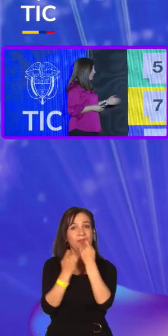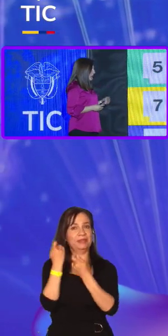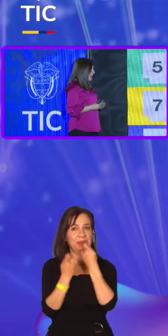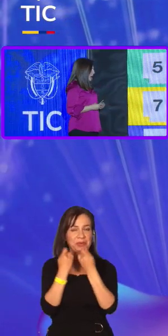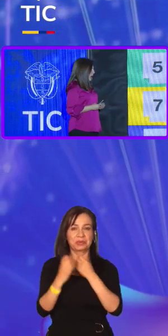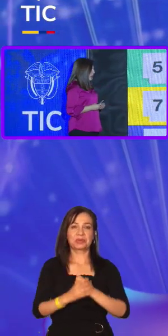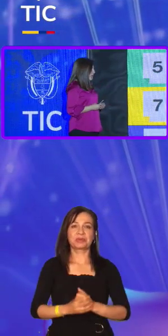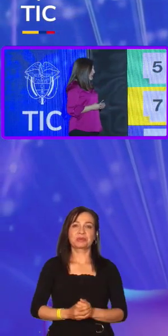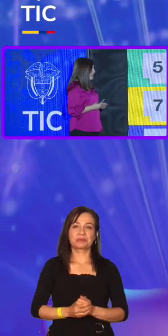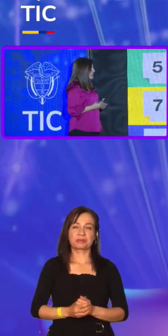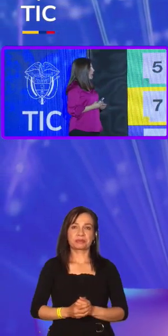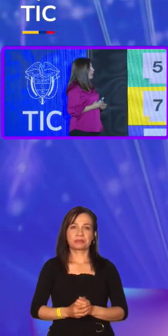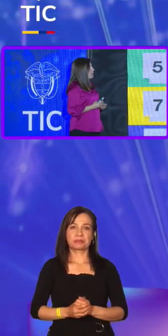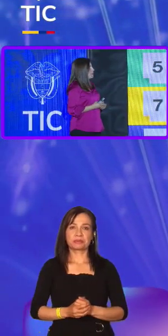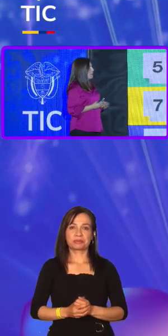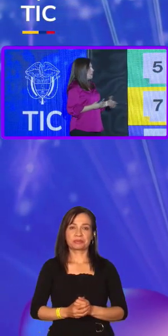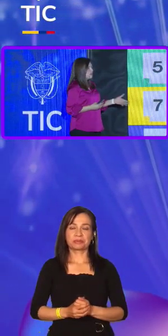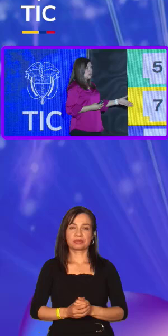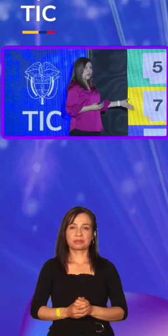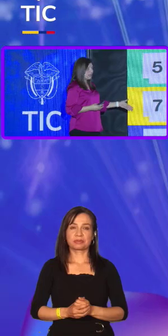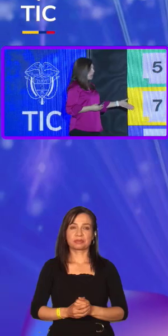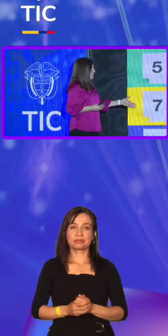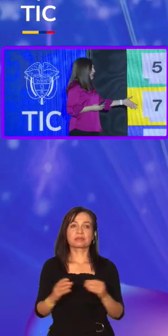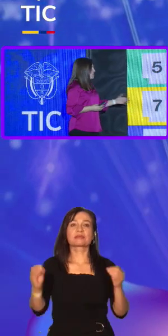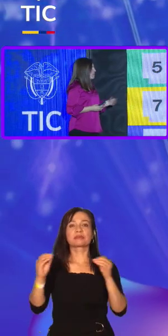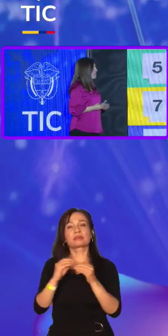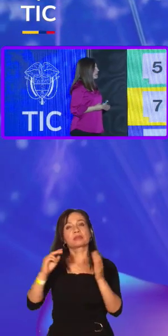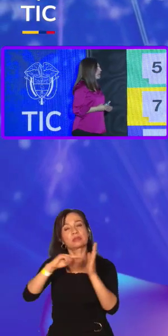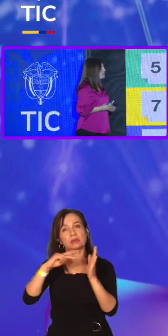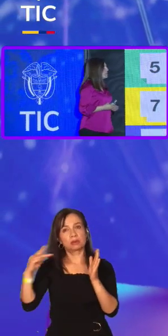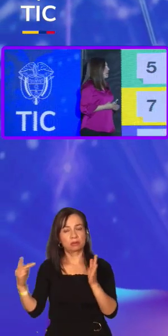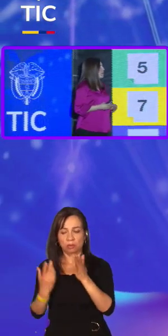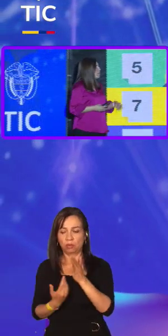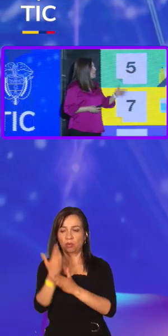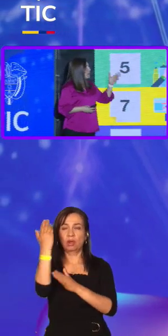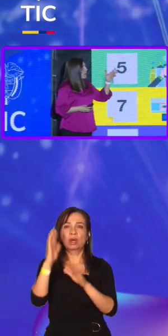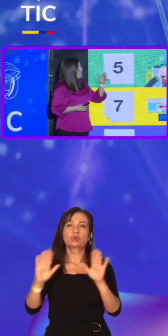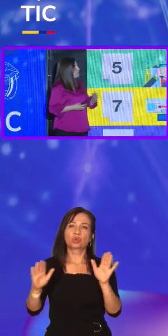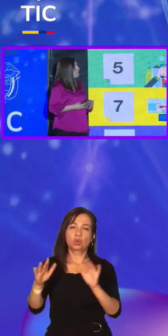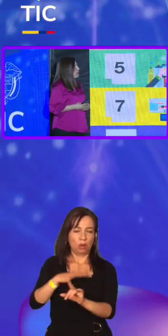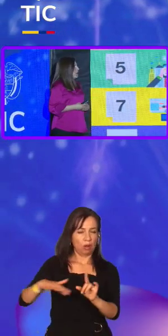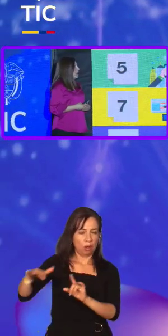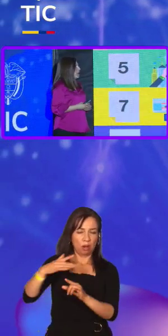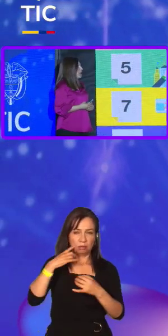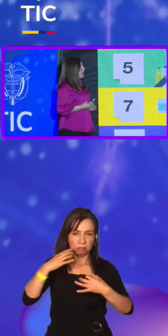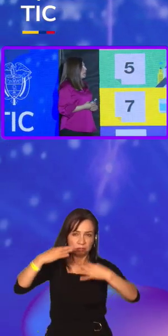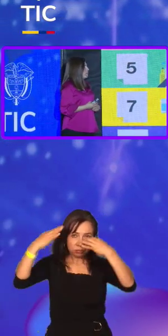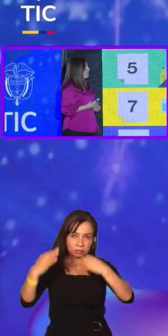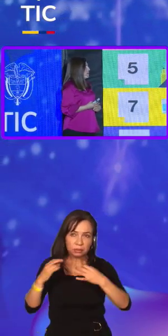mercado. Además, nuevas tecnologías como la realidad virtual y aumentada,